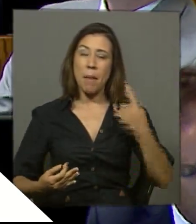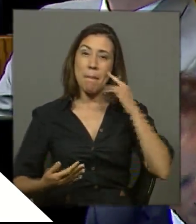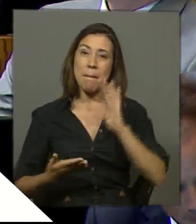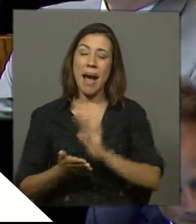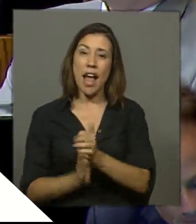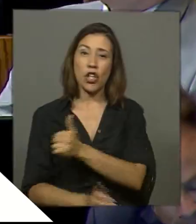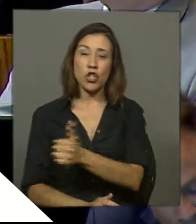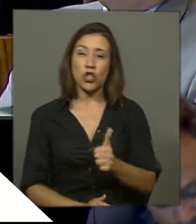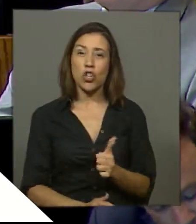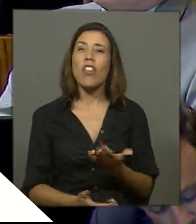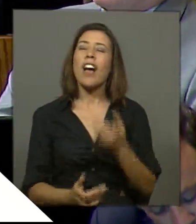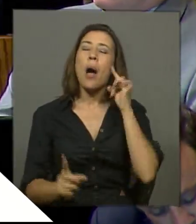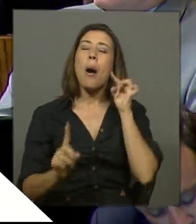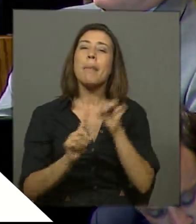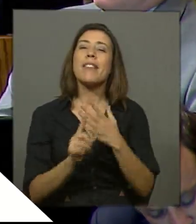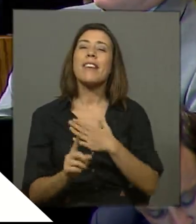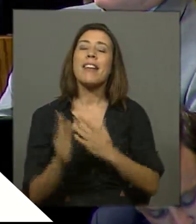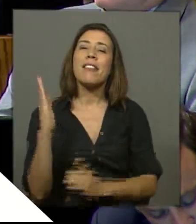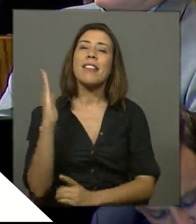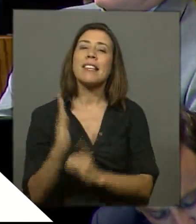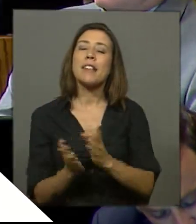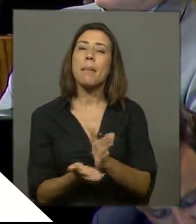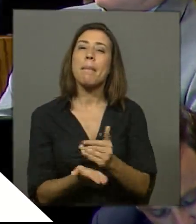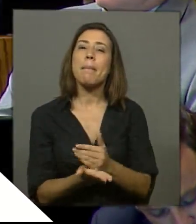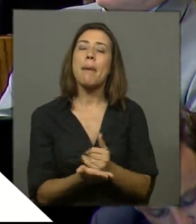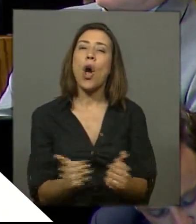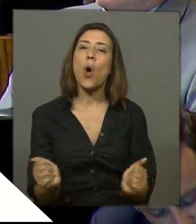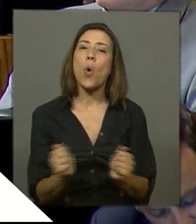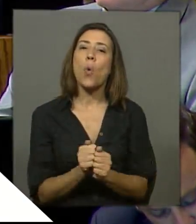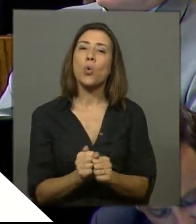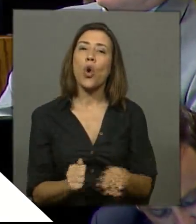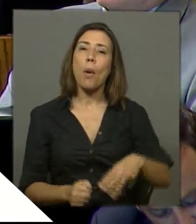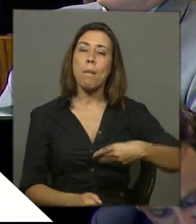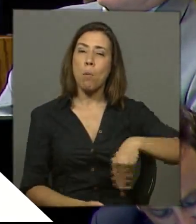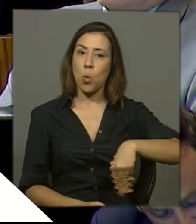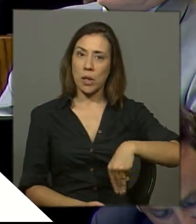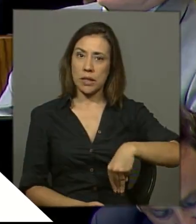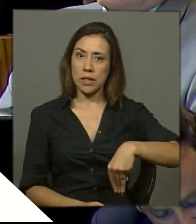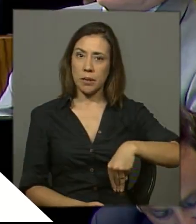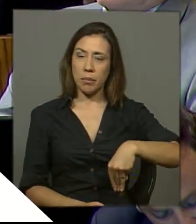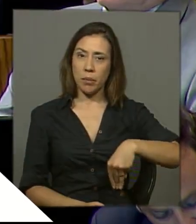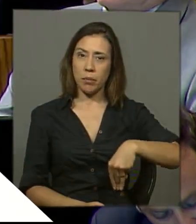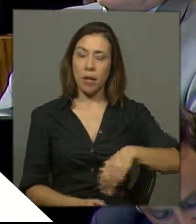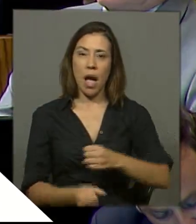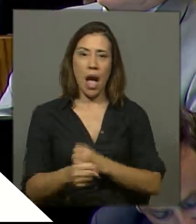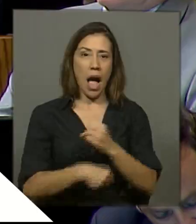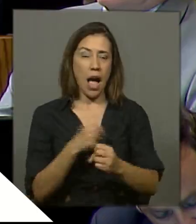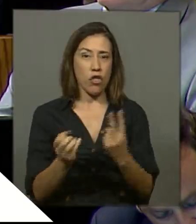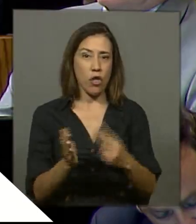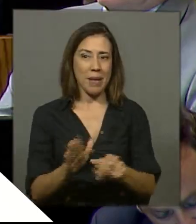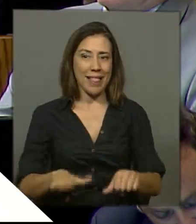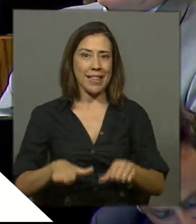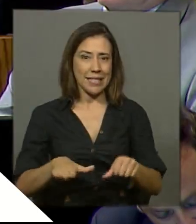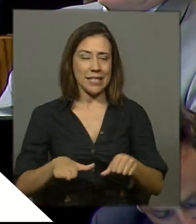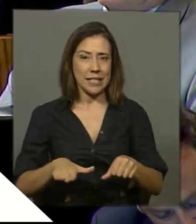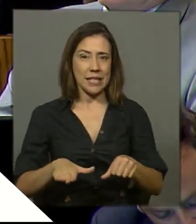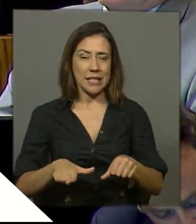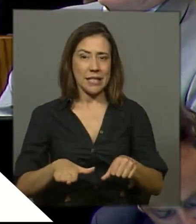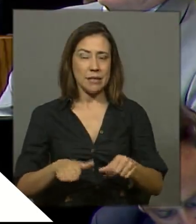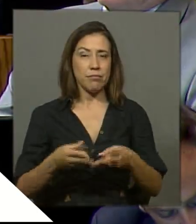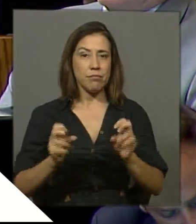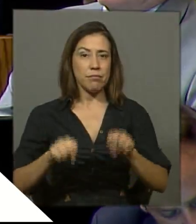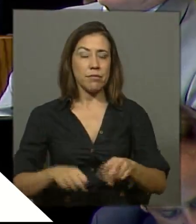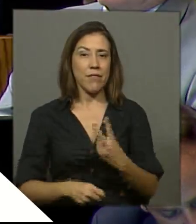todos que tenía por objeto desarrollar estrategia en conjunto con los municipios el año 2016 se